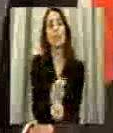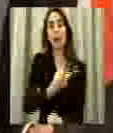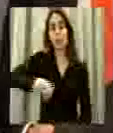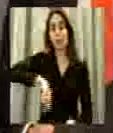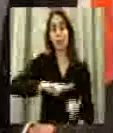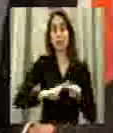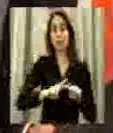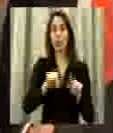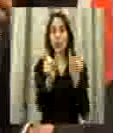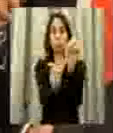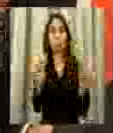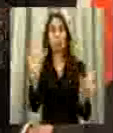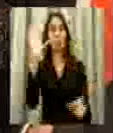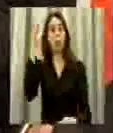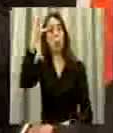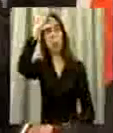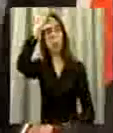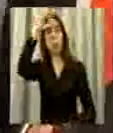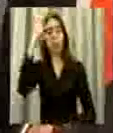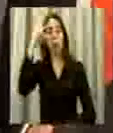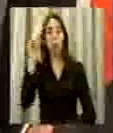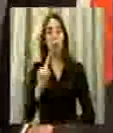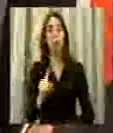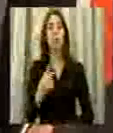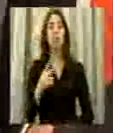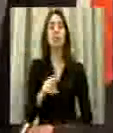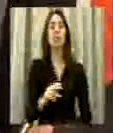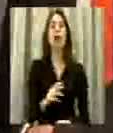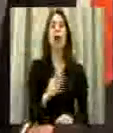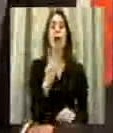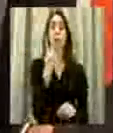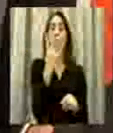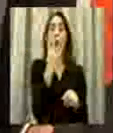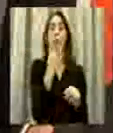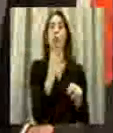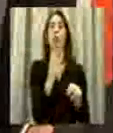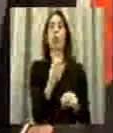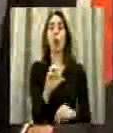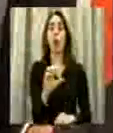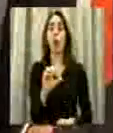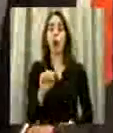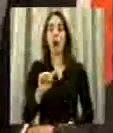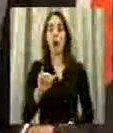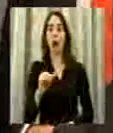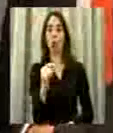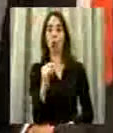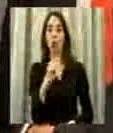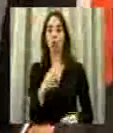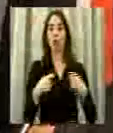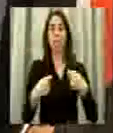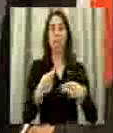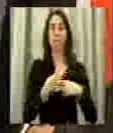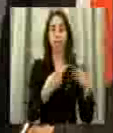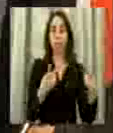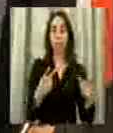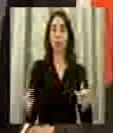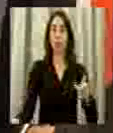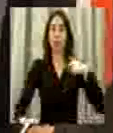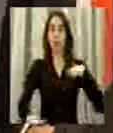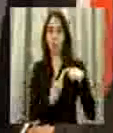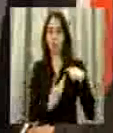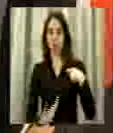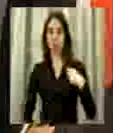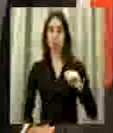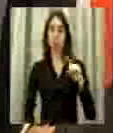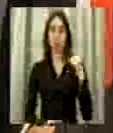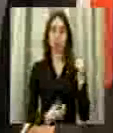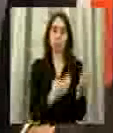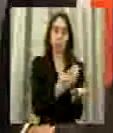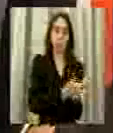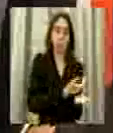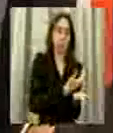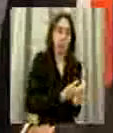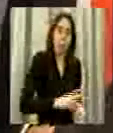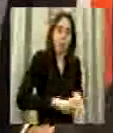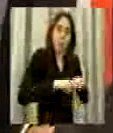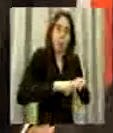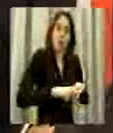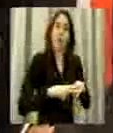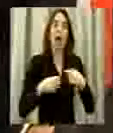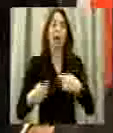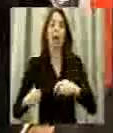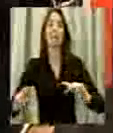que muchas veces ustedes no saben. Nosotros hemos hecho 4 ajustes de gasto público desde que llegamos al gobierno. El primero fue hecho para generar recursos para la